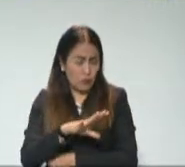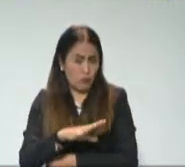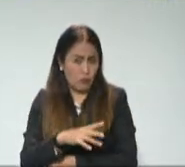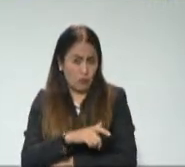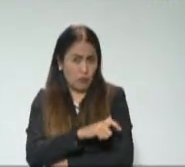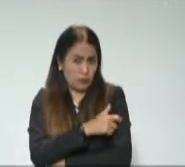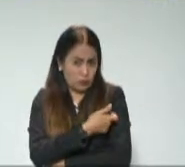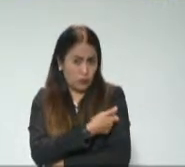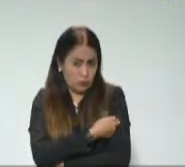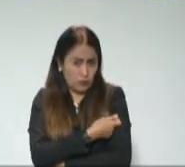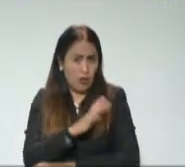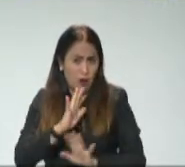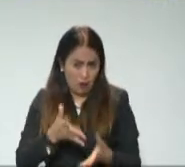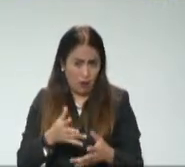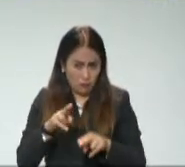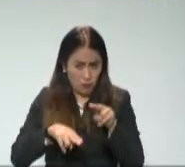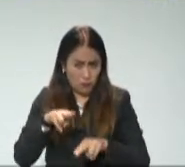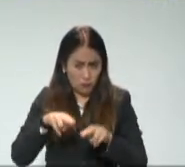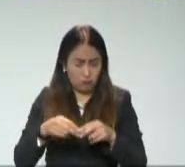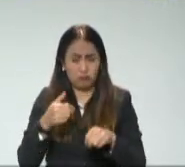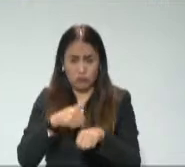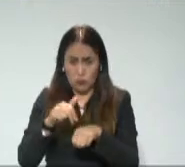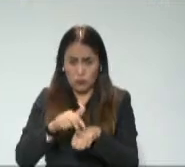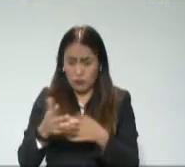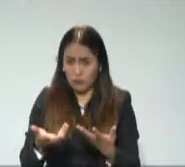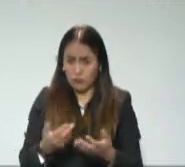palabra doctor García